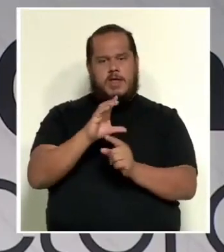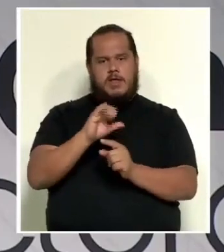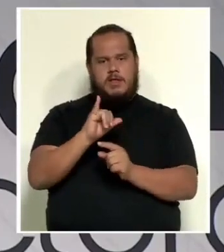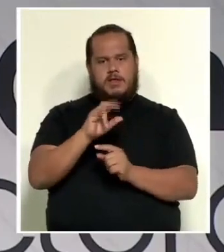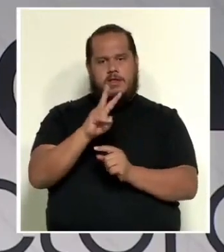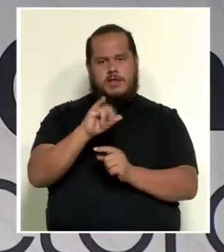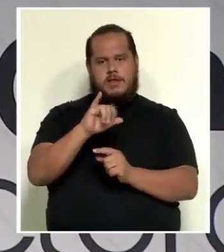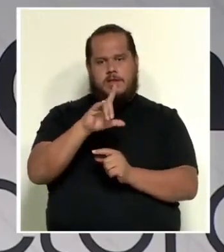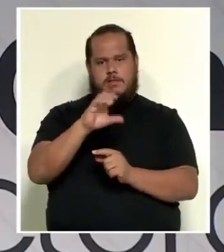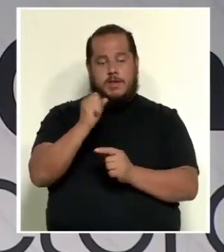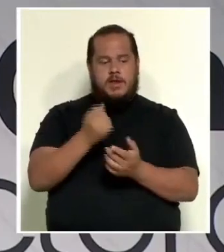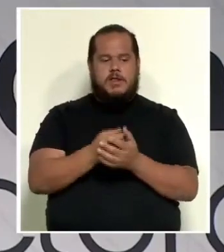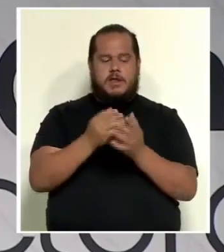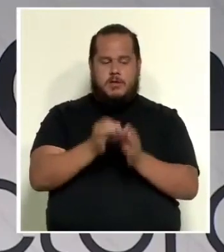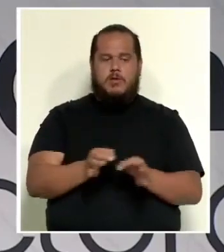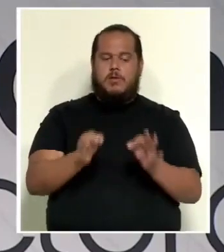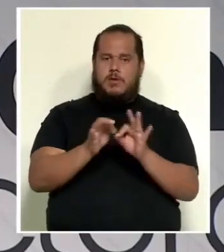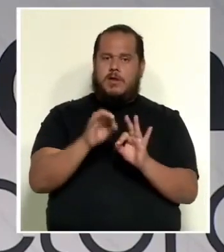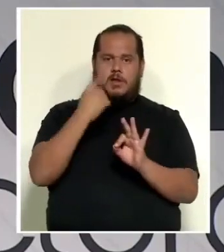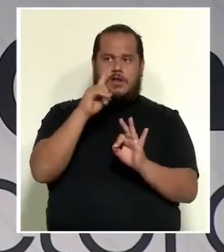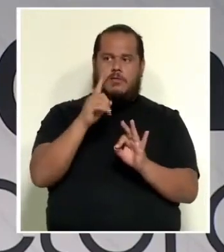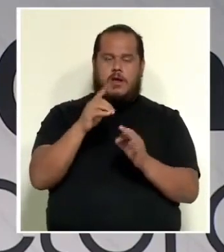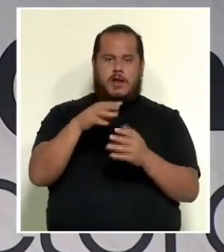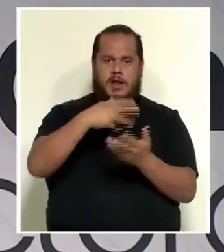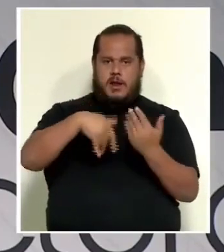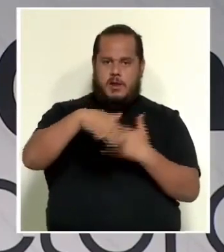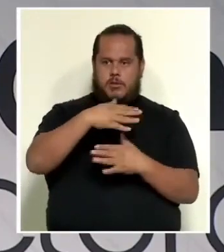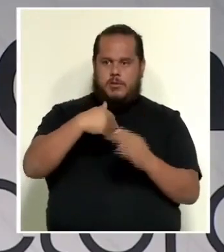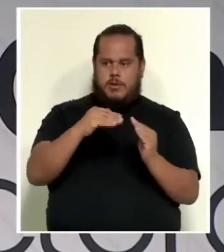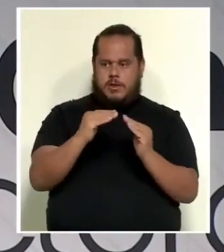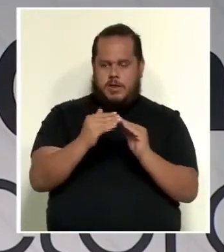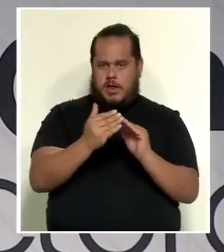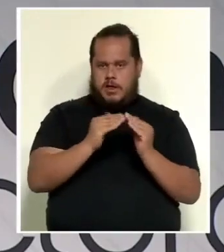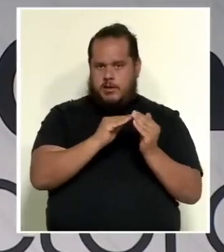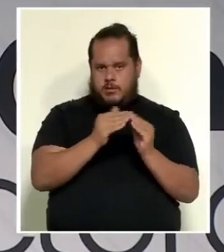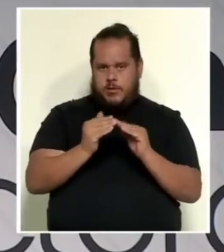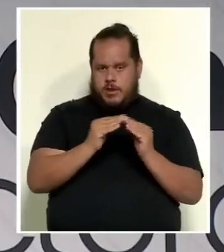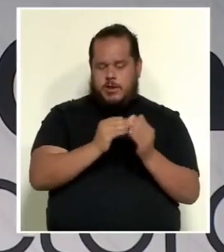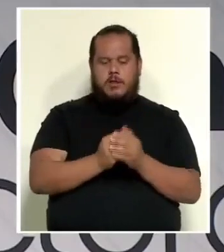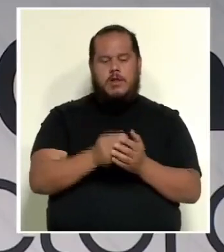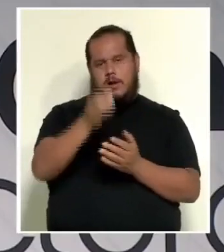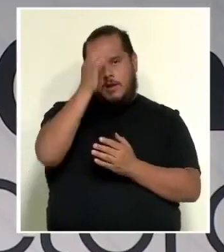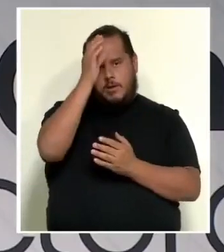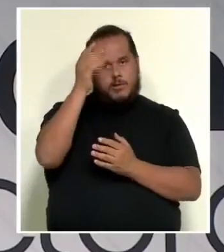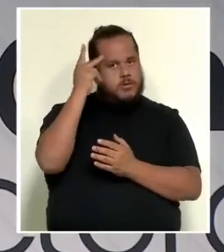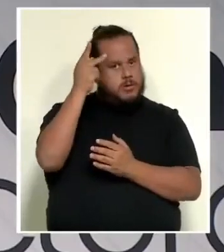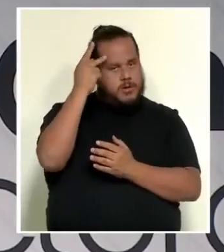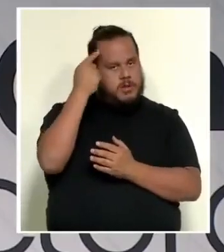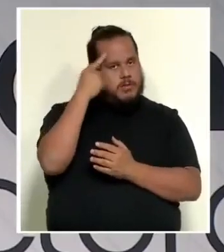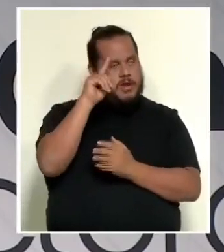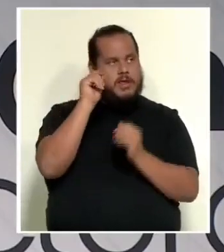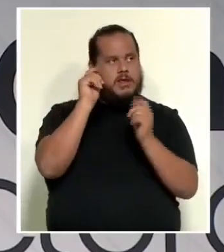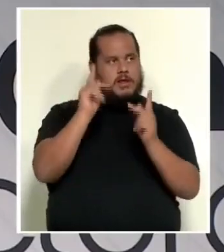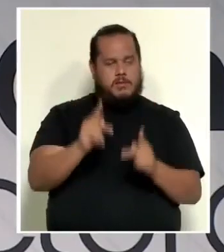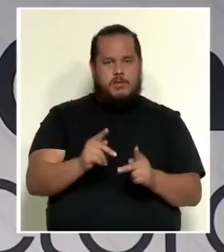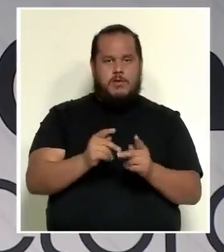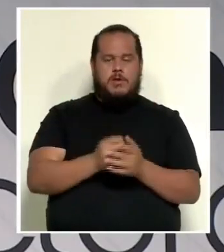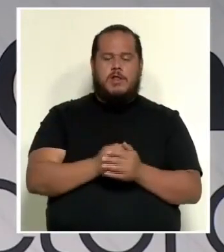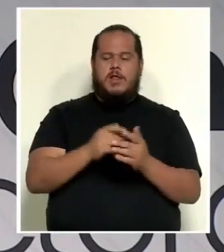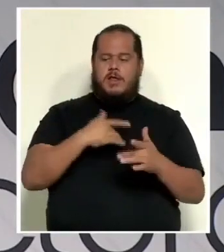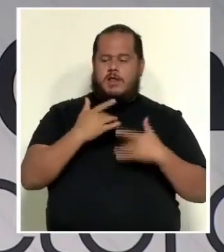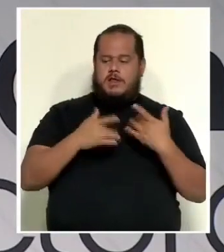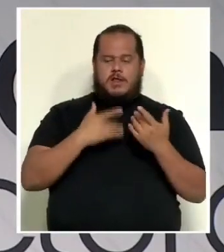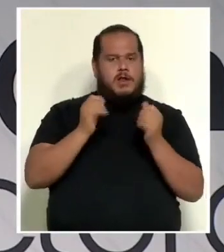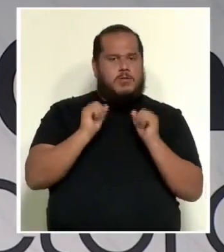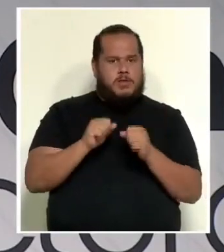que son determinantes para la convivencia ciudadana, la cultura política para que la gente sienta